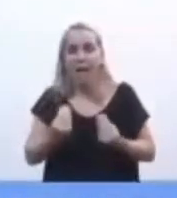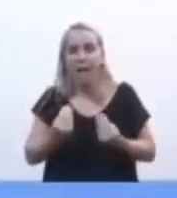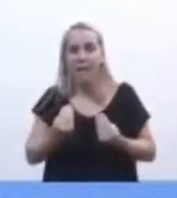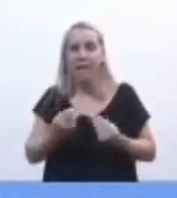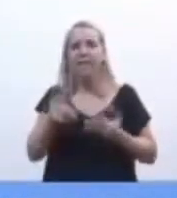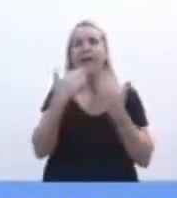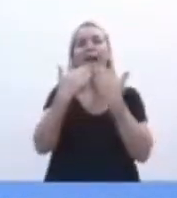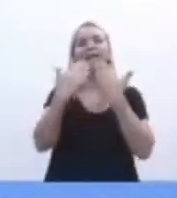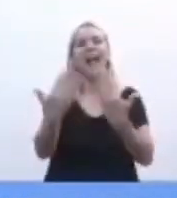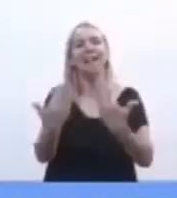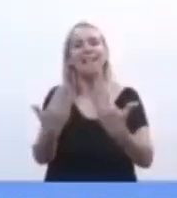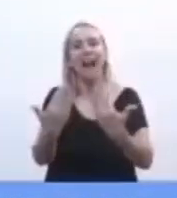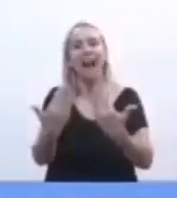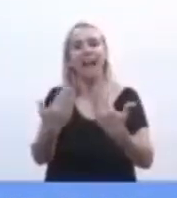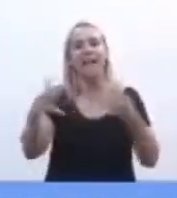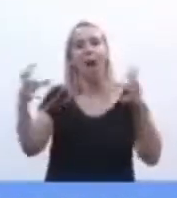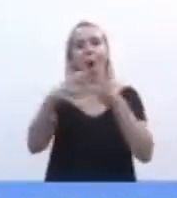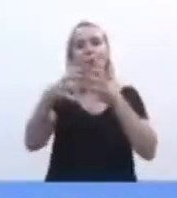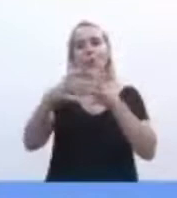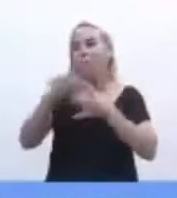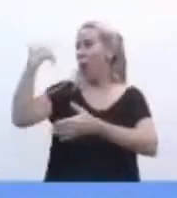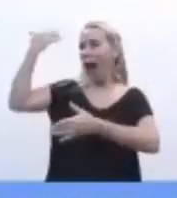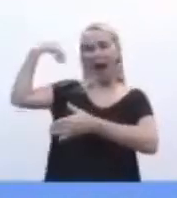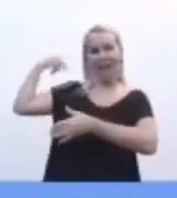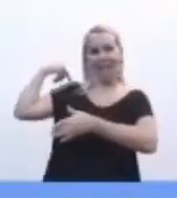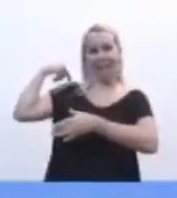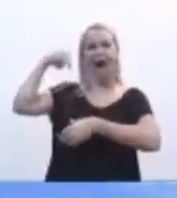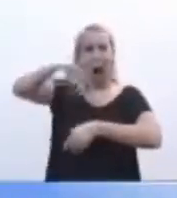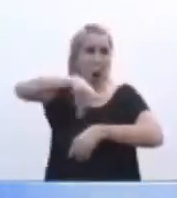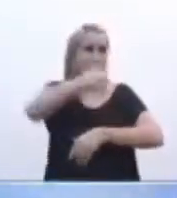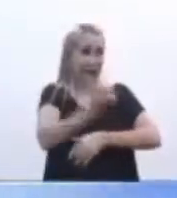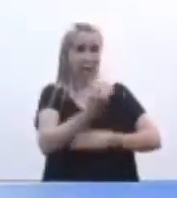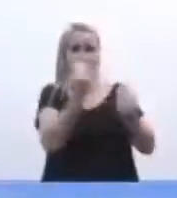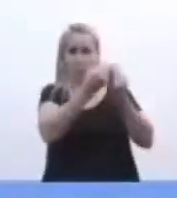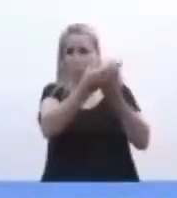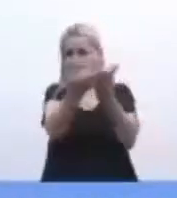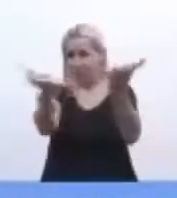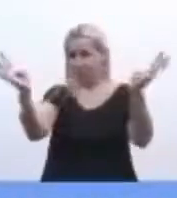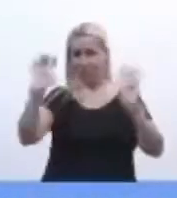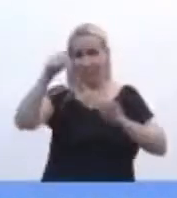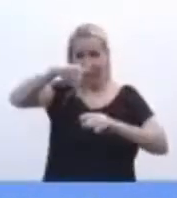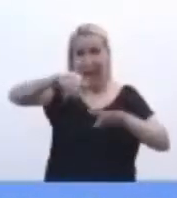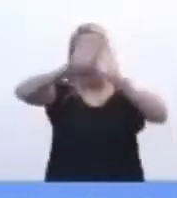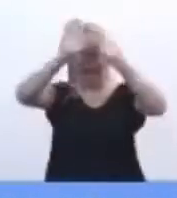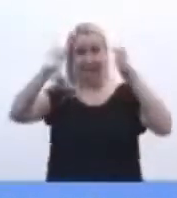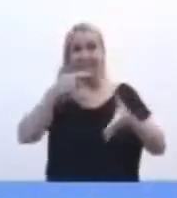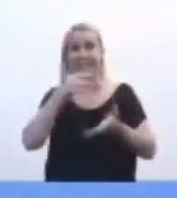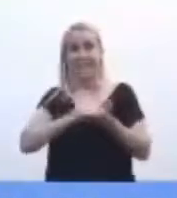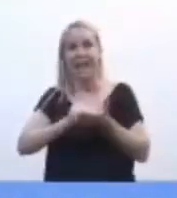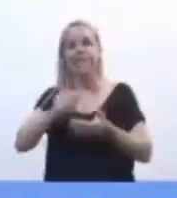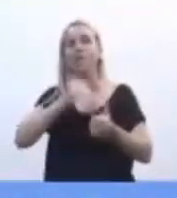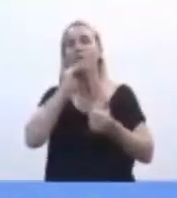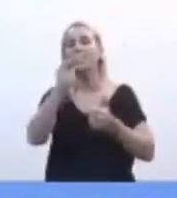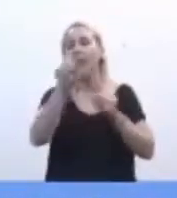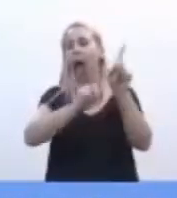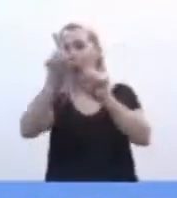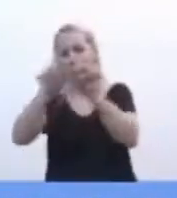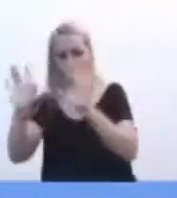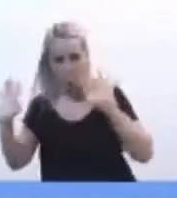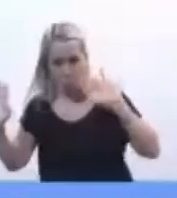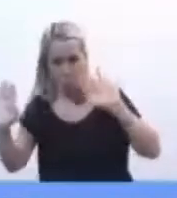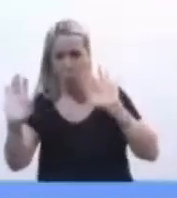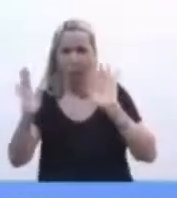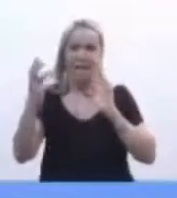medida gracias gracias a ellas hoy hay varias acá en el recinto voy a mencionar algunas de manera